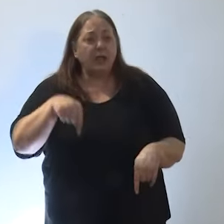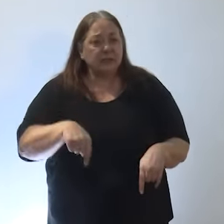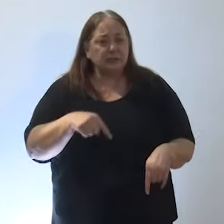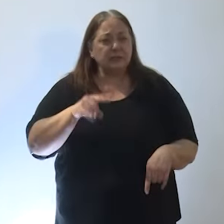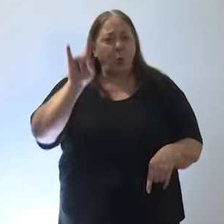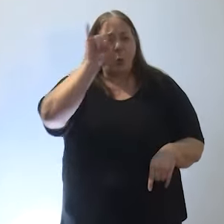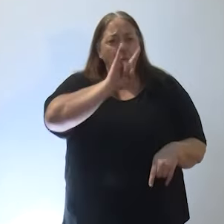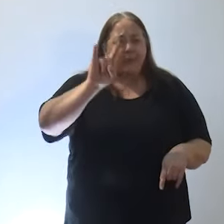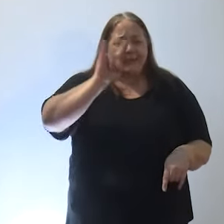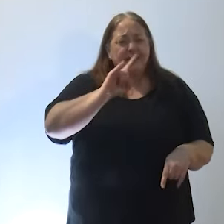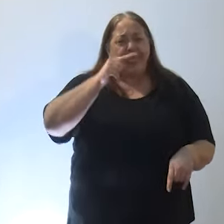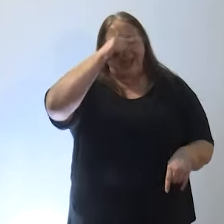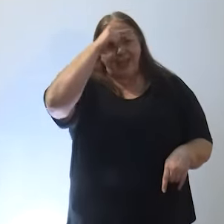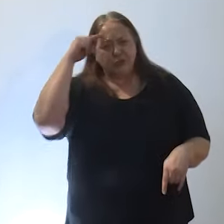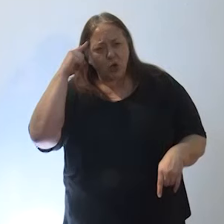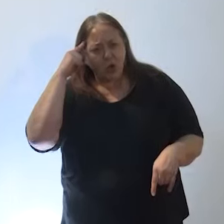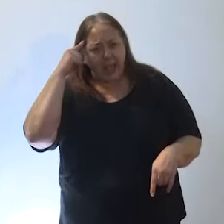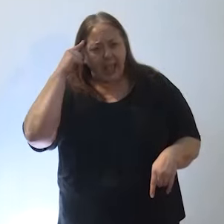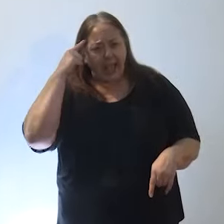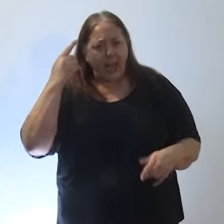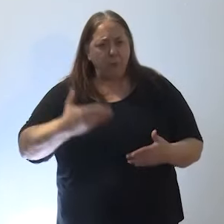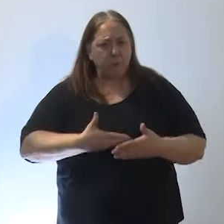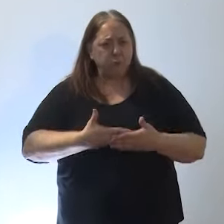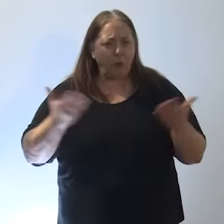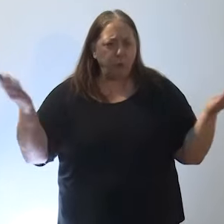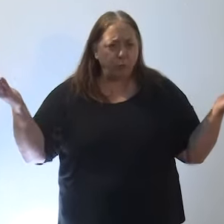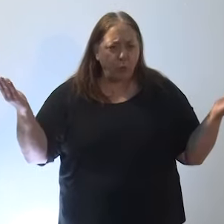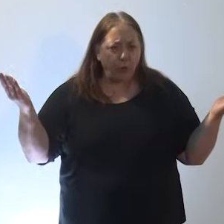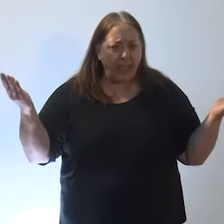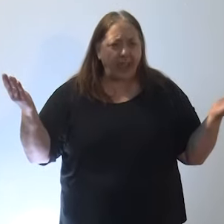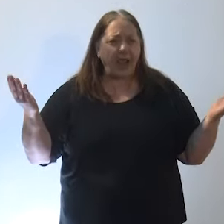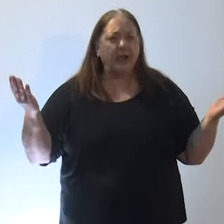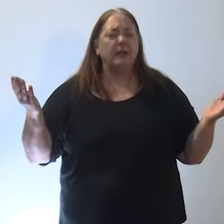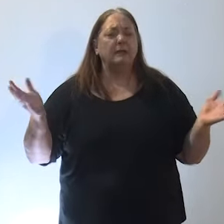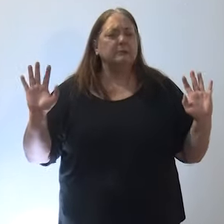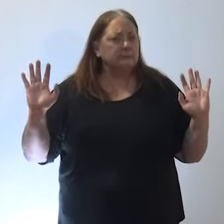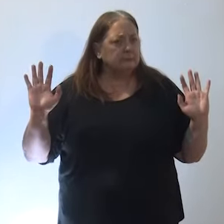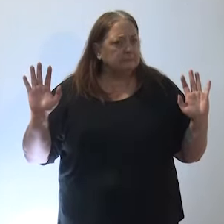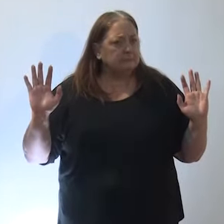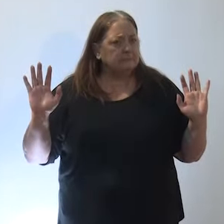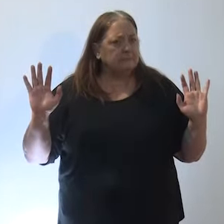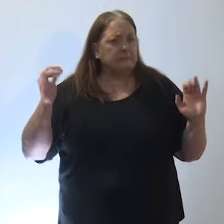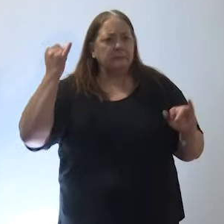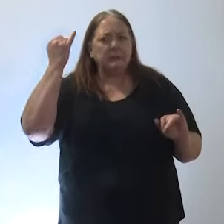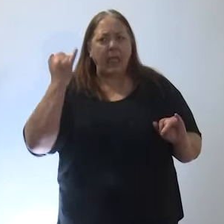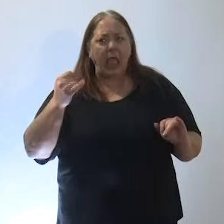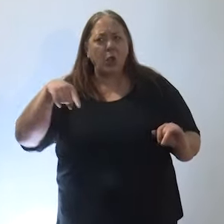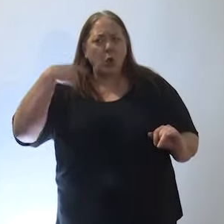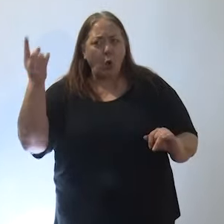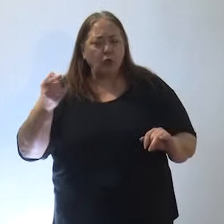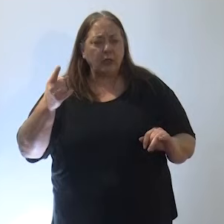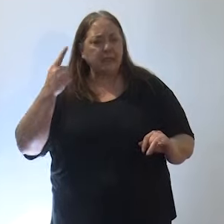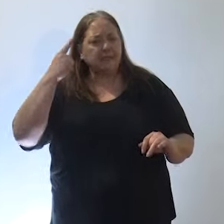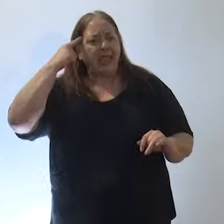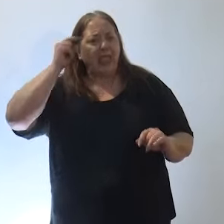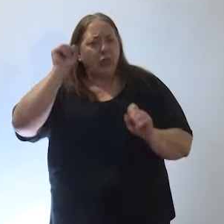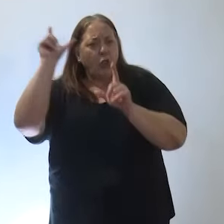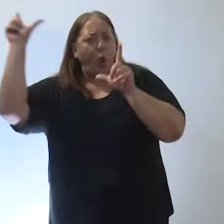popular o universidad progresista hay otras corrientes ideológicas que tamb